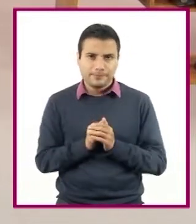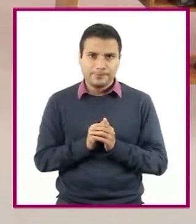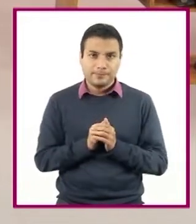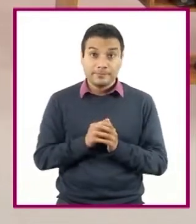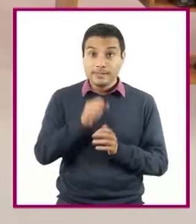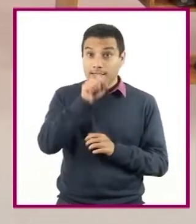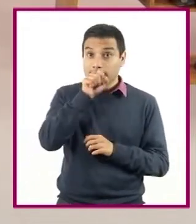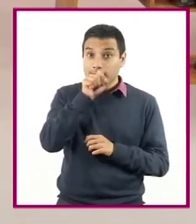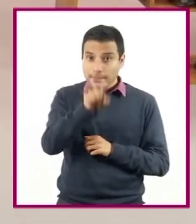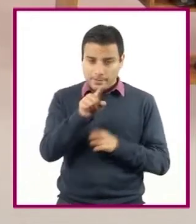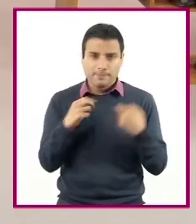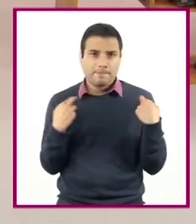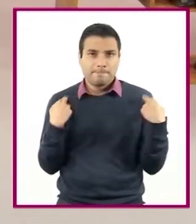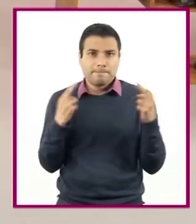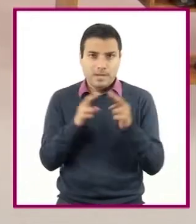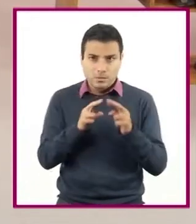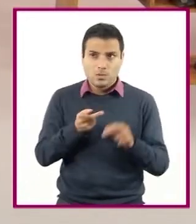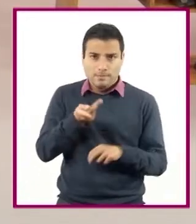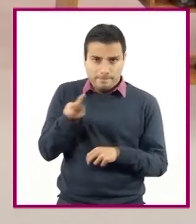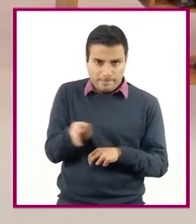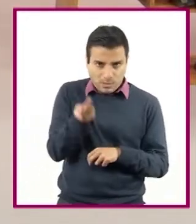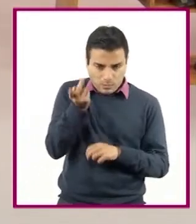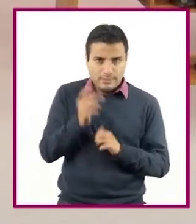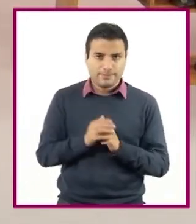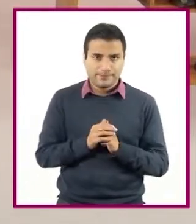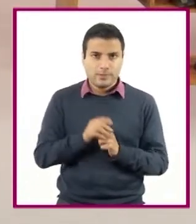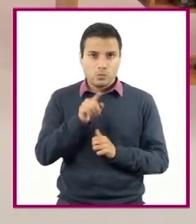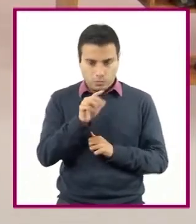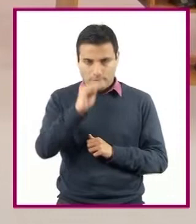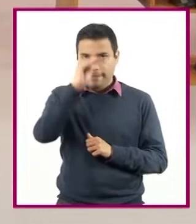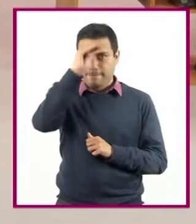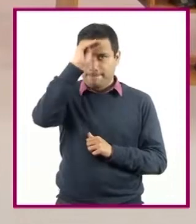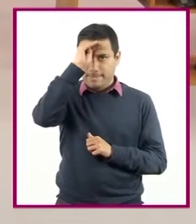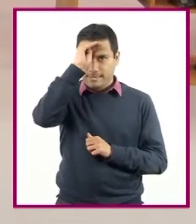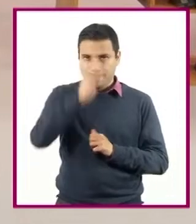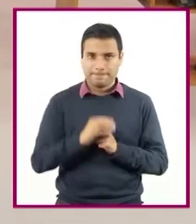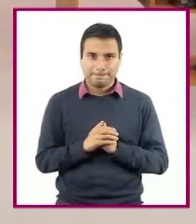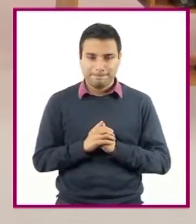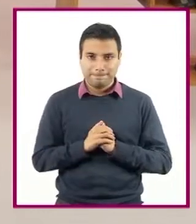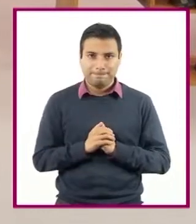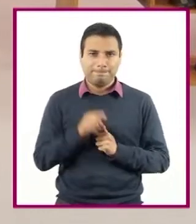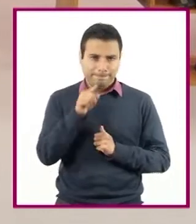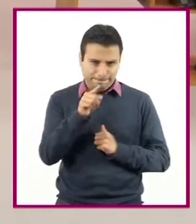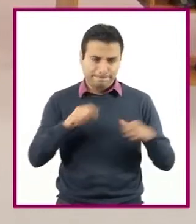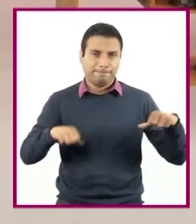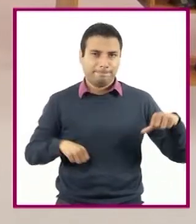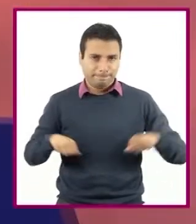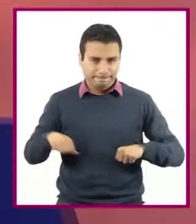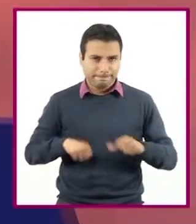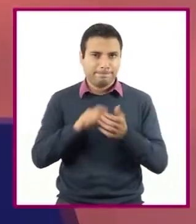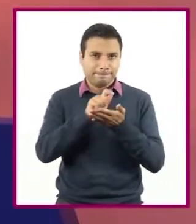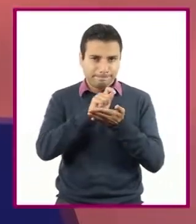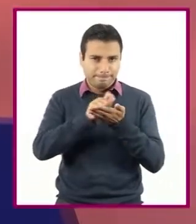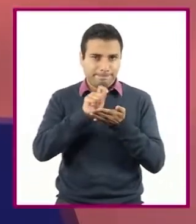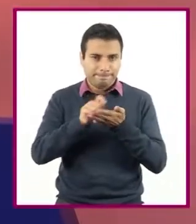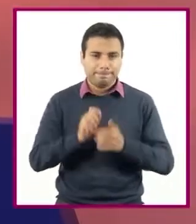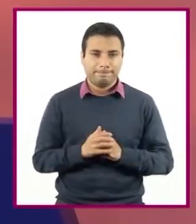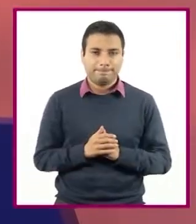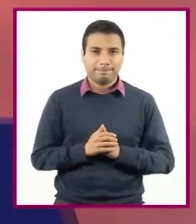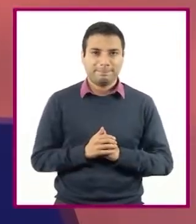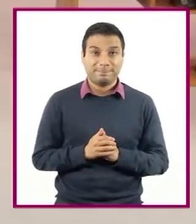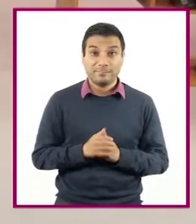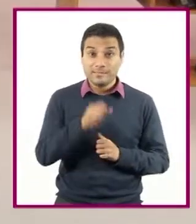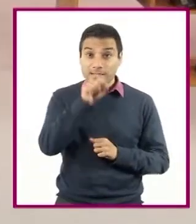el apoyo de su maestra o maestro y reflexionen en torno a los retos que aquí les propondremos.